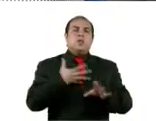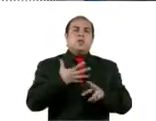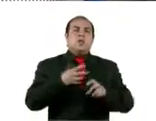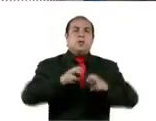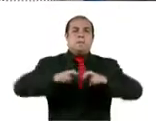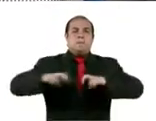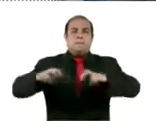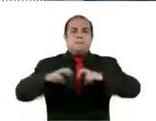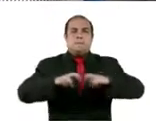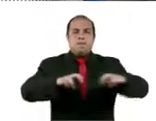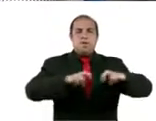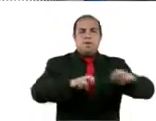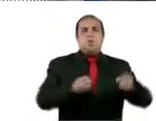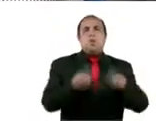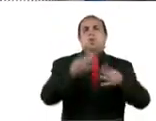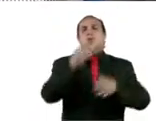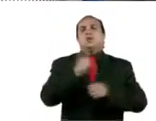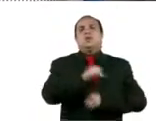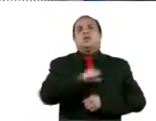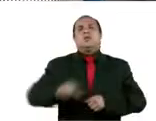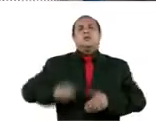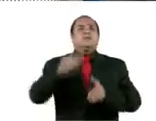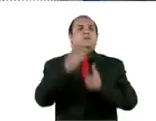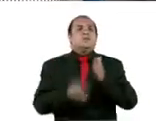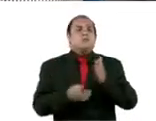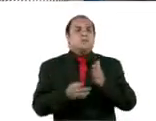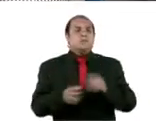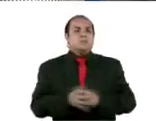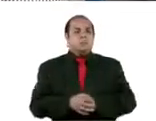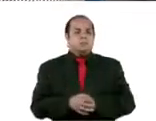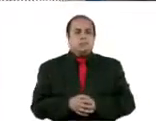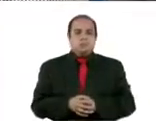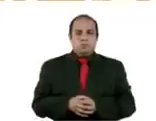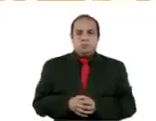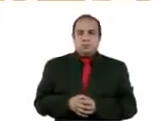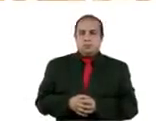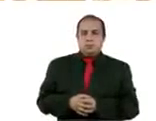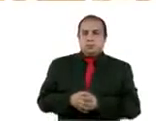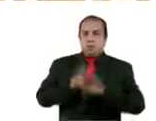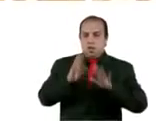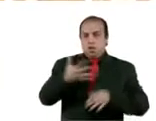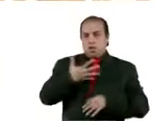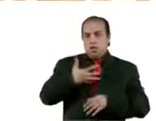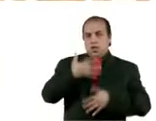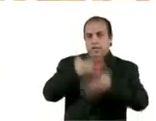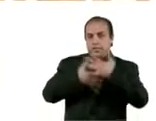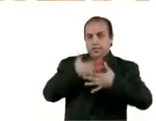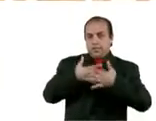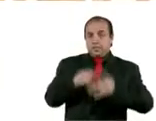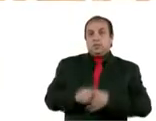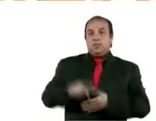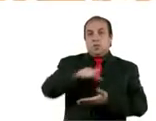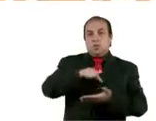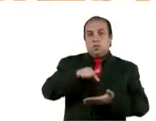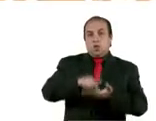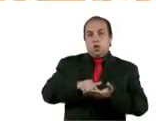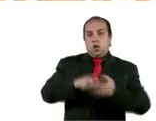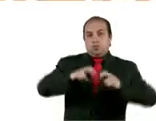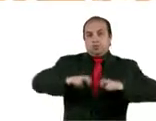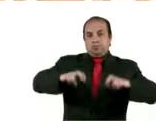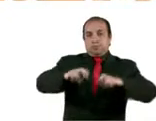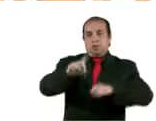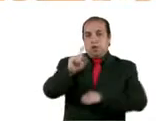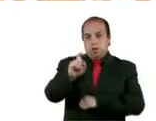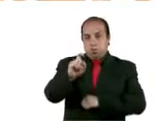cuántos alcaldías faltan? ¿Y cómo va precisamente este tema? Sí, se han instalado 15 gabinetes de agua.